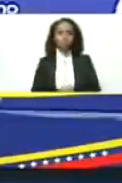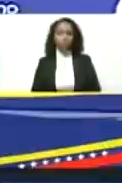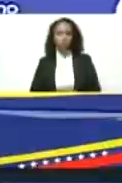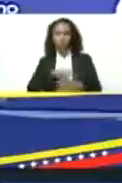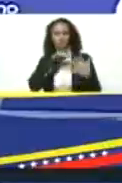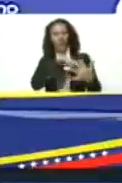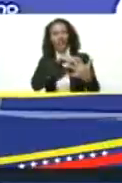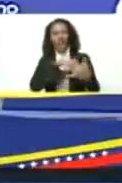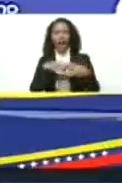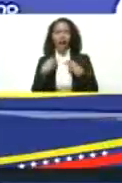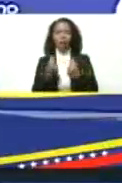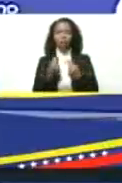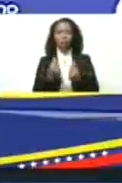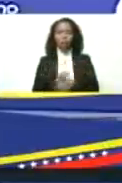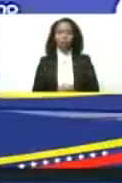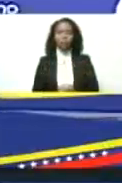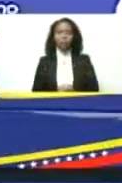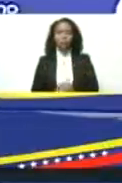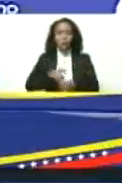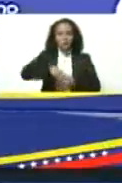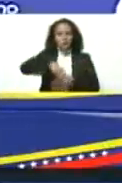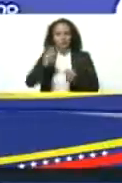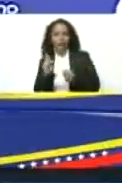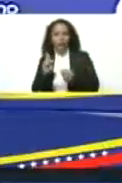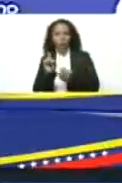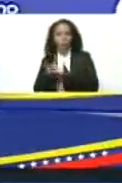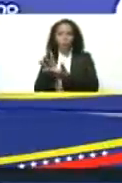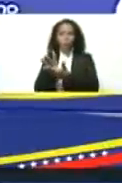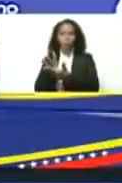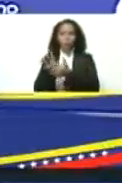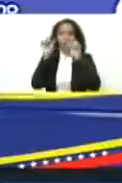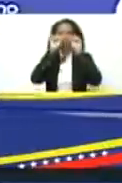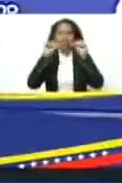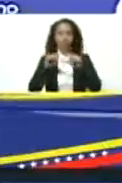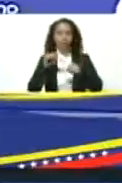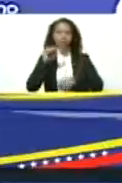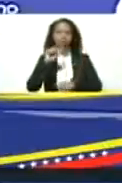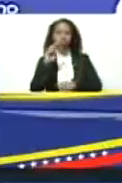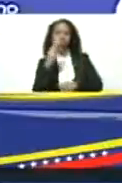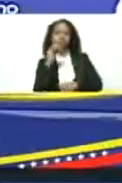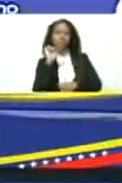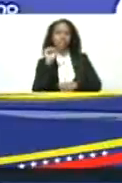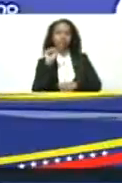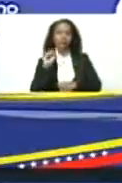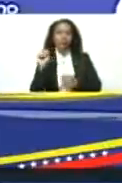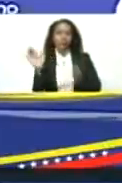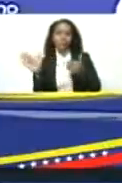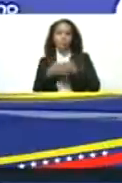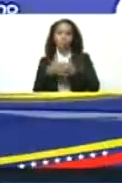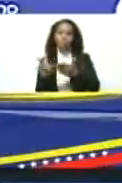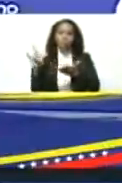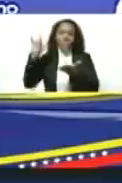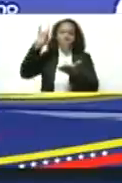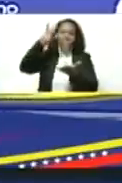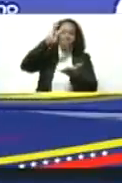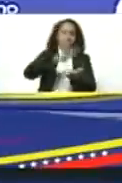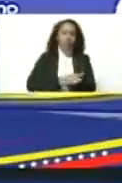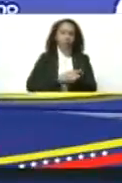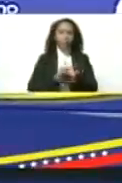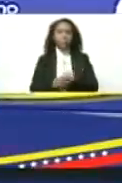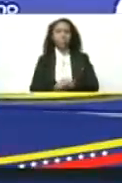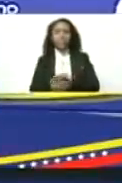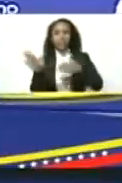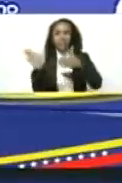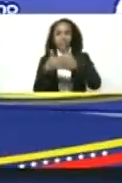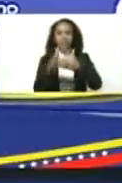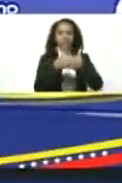guerra económica. Lo sacaron del sistema SWIFT, le cerraron el espacio aéreo, le cerraron